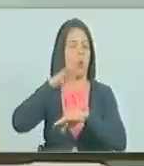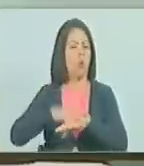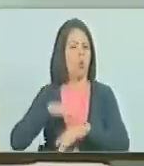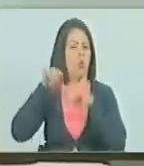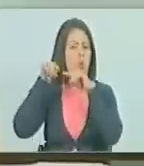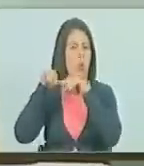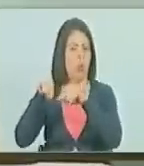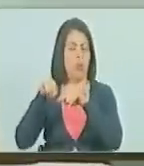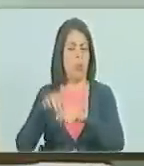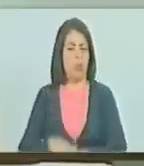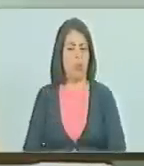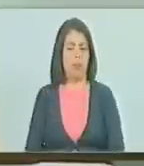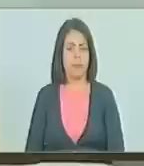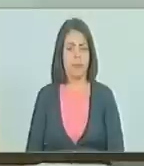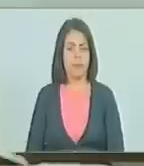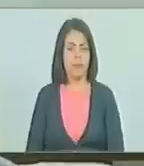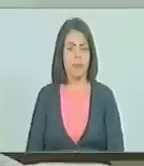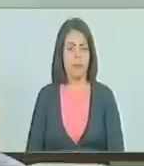responsabilidades.